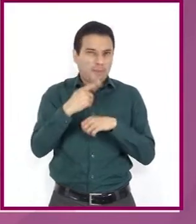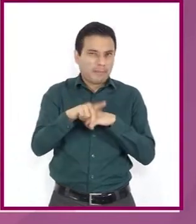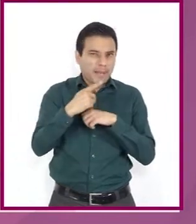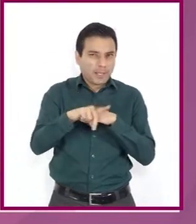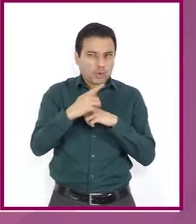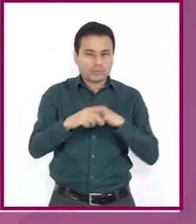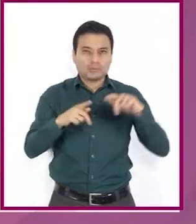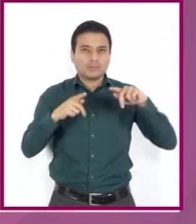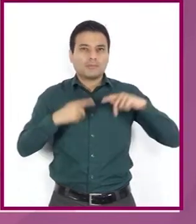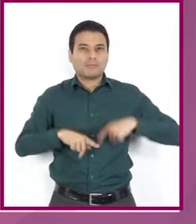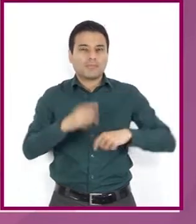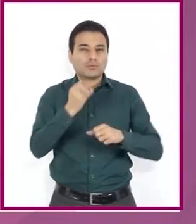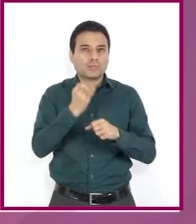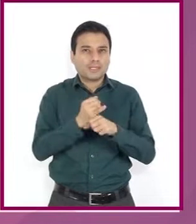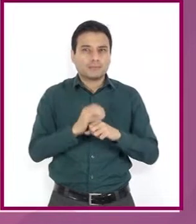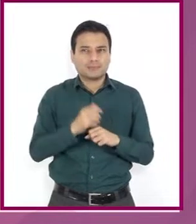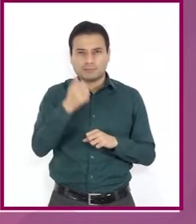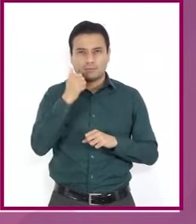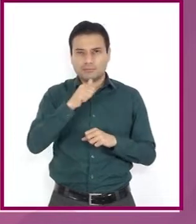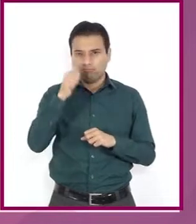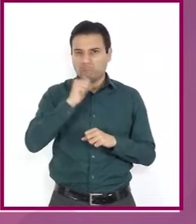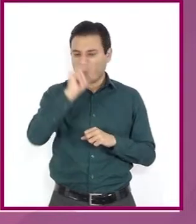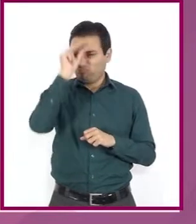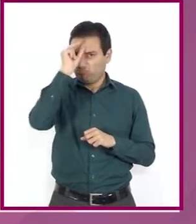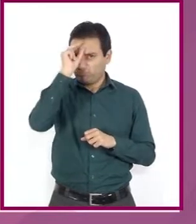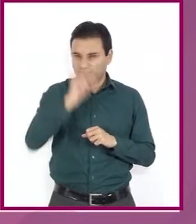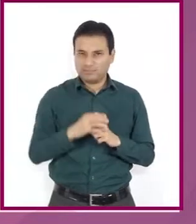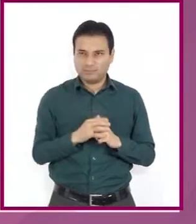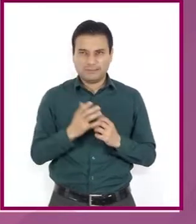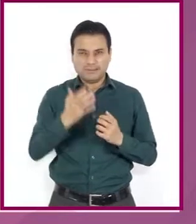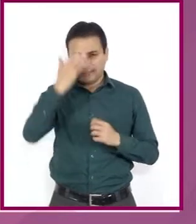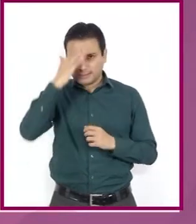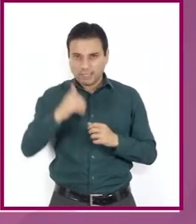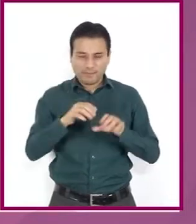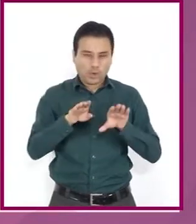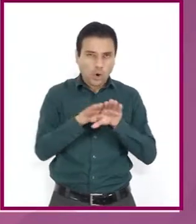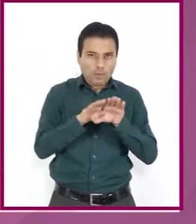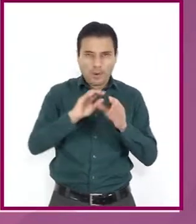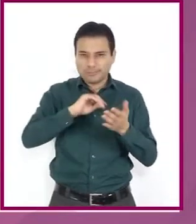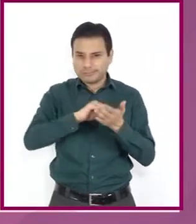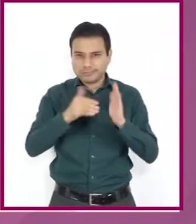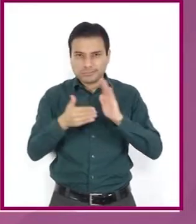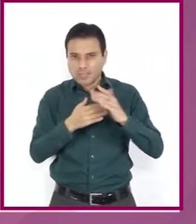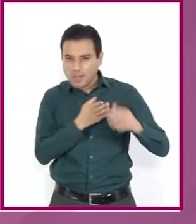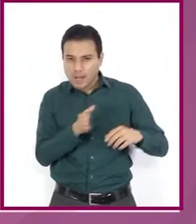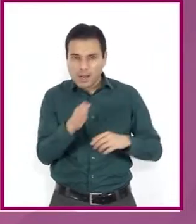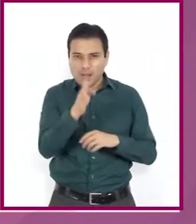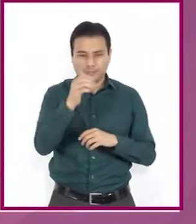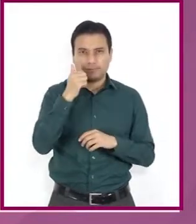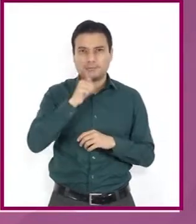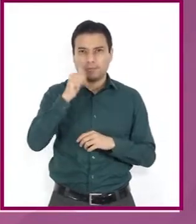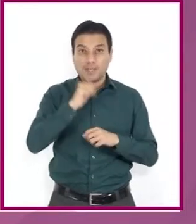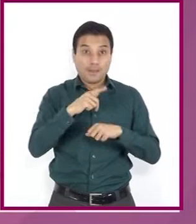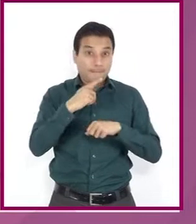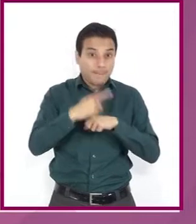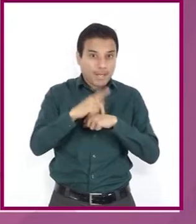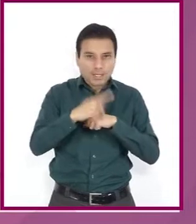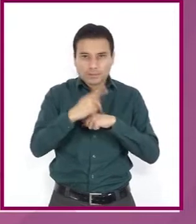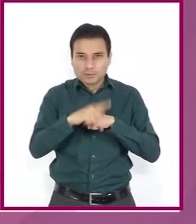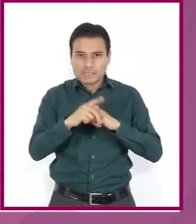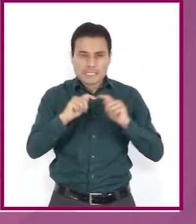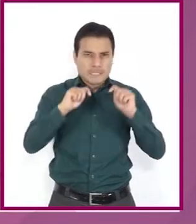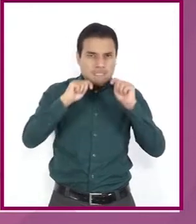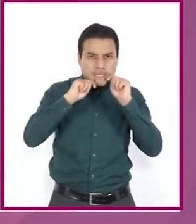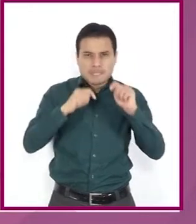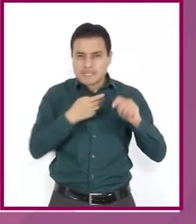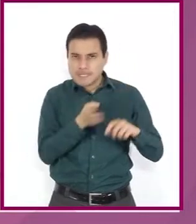sus personajes muestran inteligencia, pericia, valentía para enfrentar los peligros y el misterio